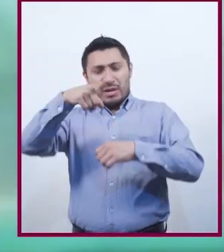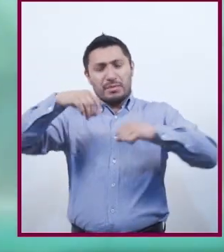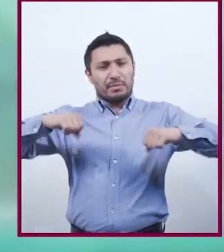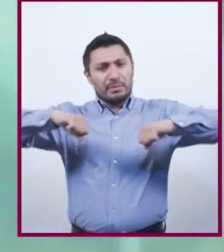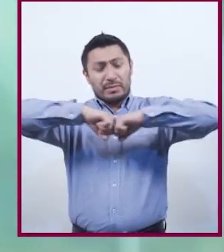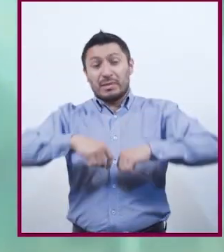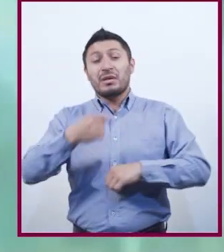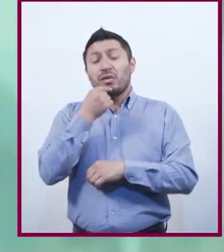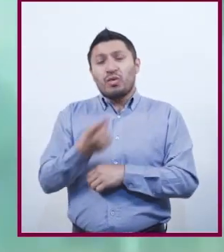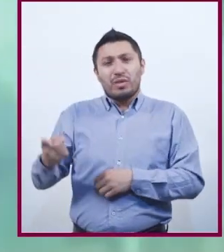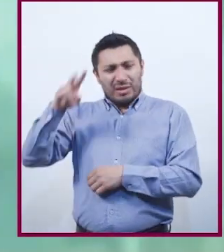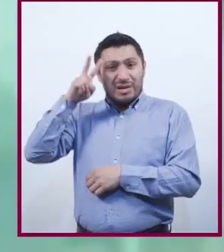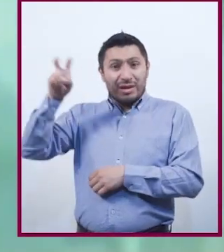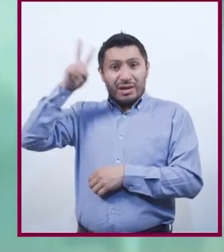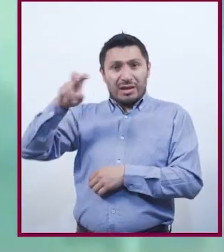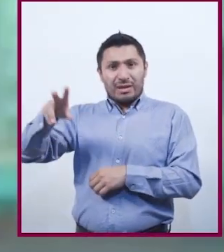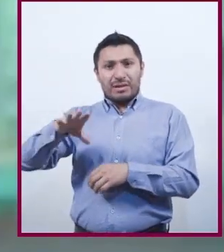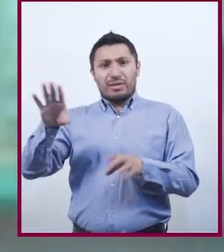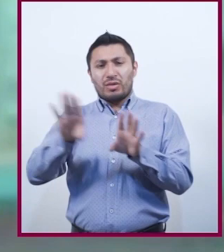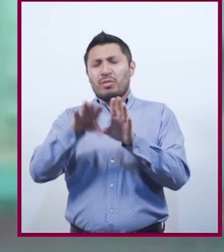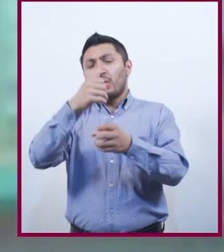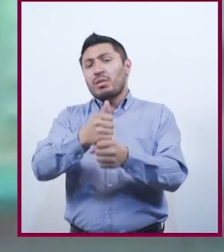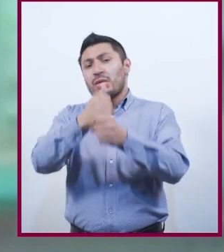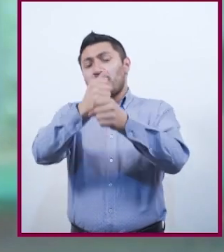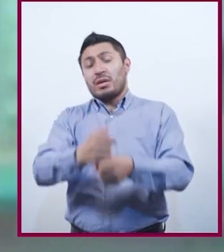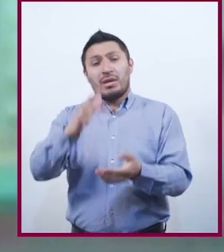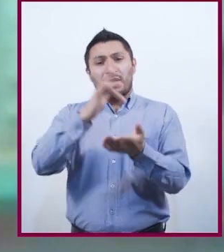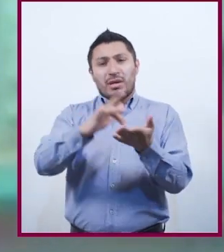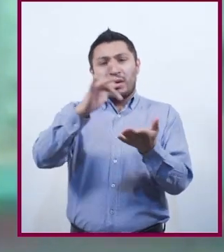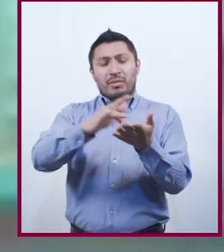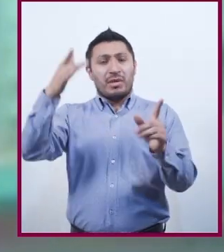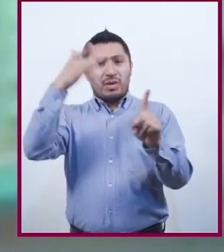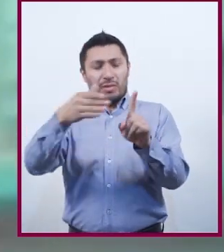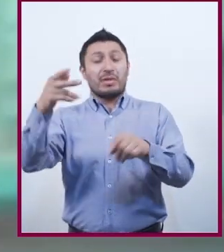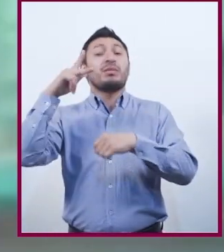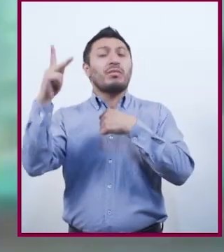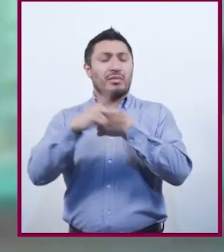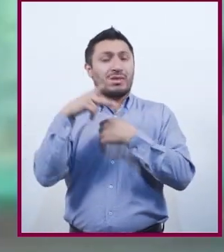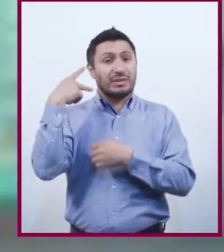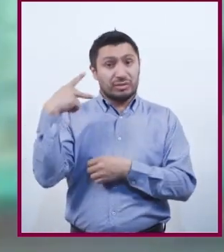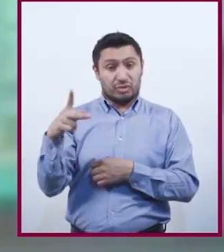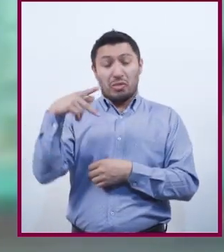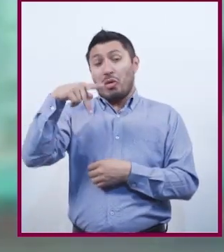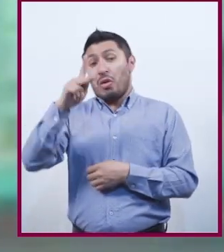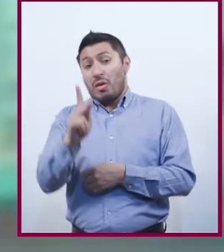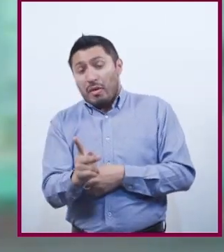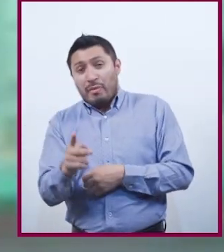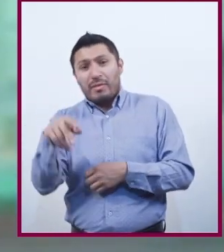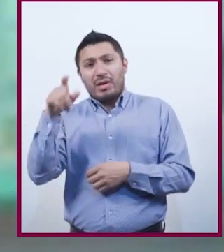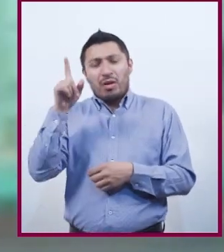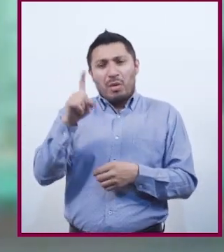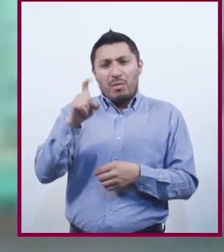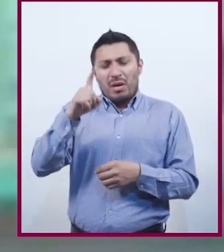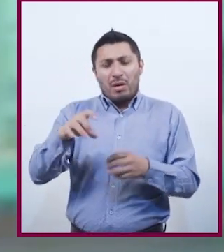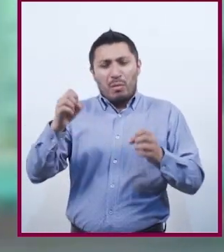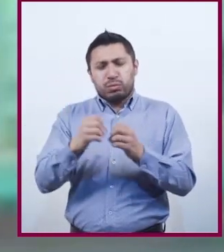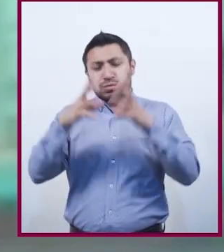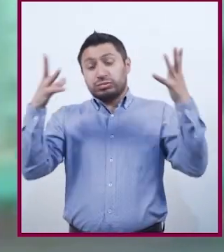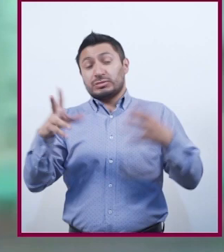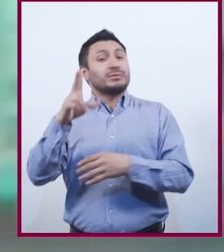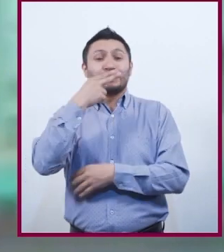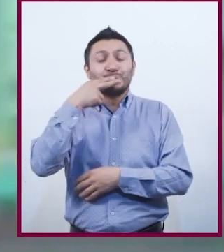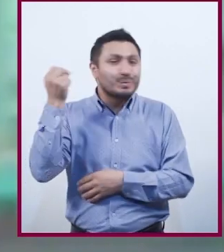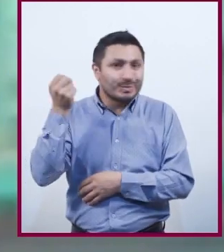fronterizo. Desde niña soñaba con ser una mártir para apoyar la causa de su país. Pero el botón del explosivo